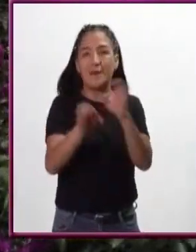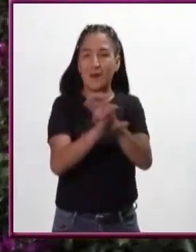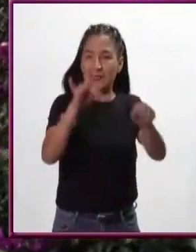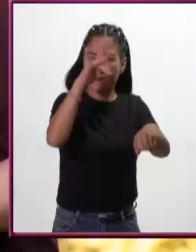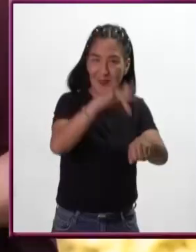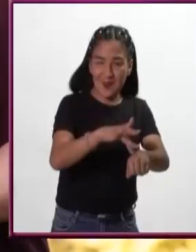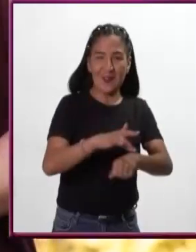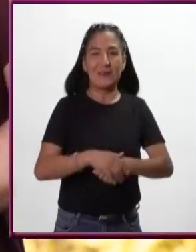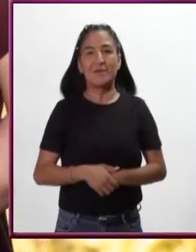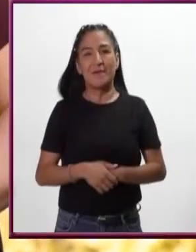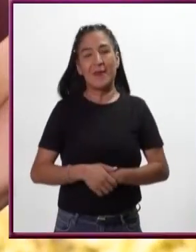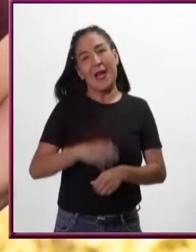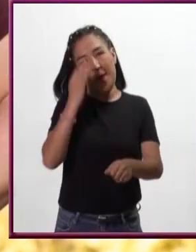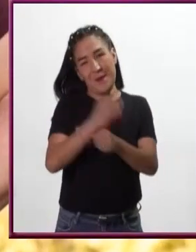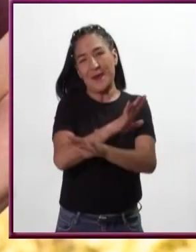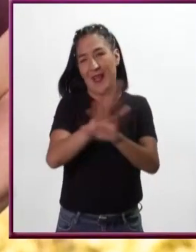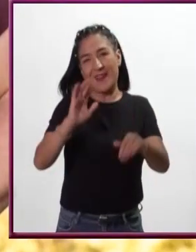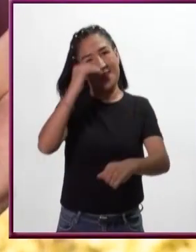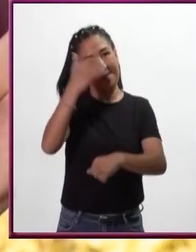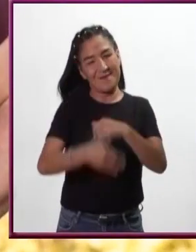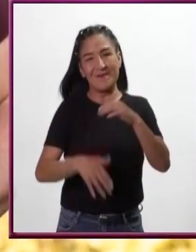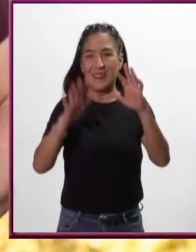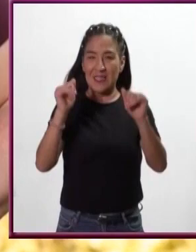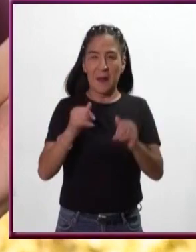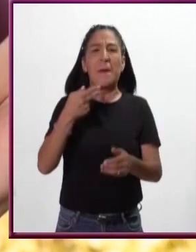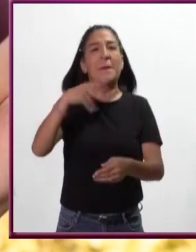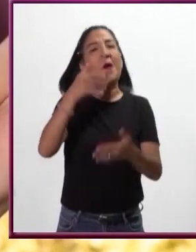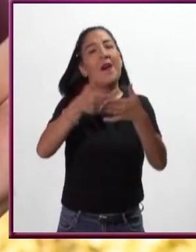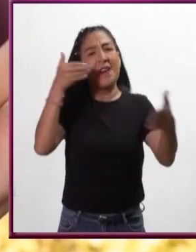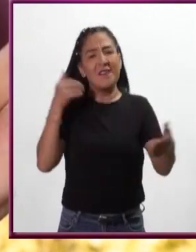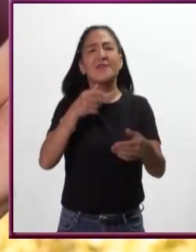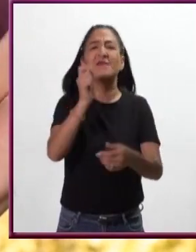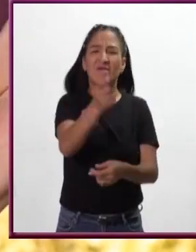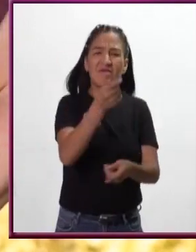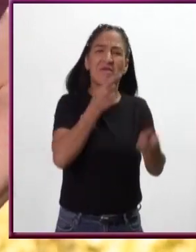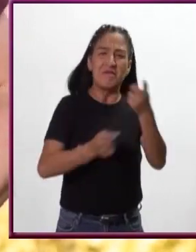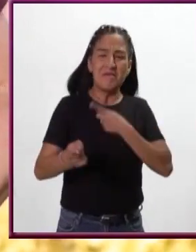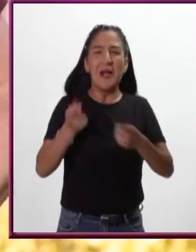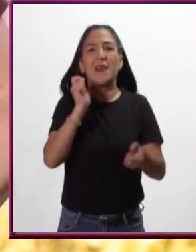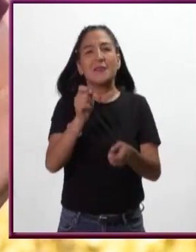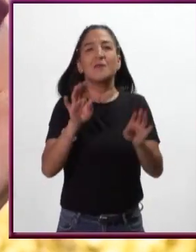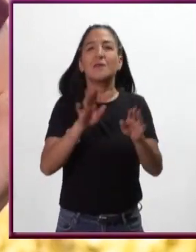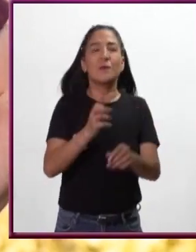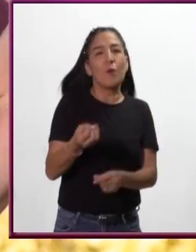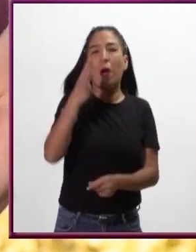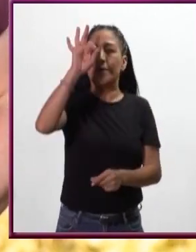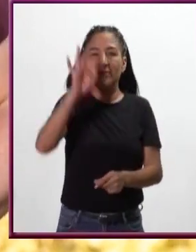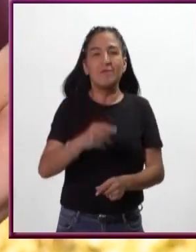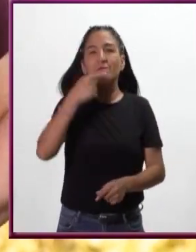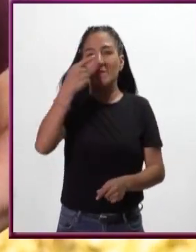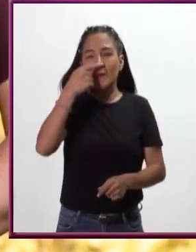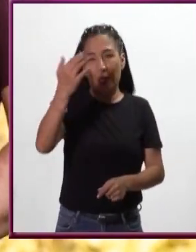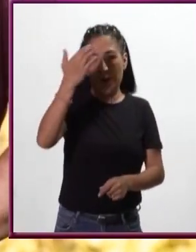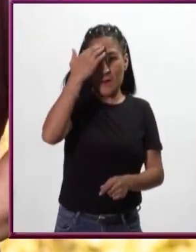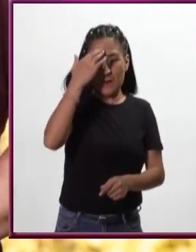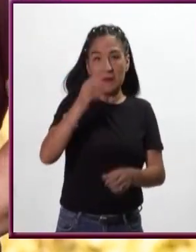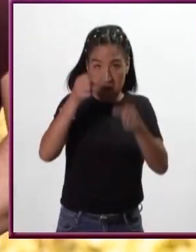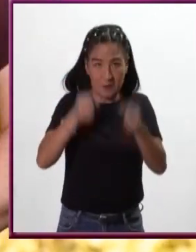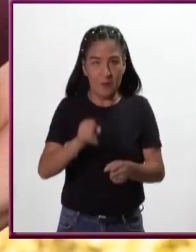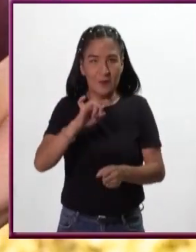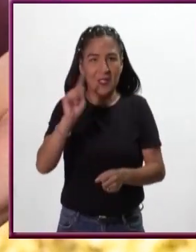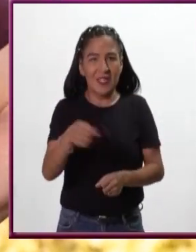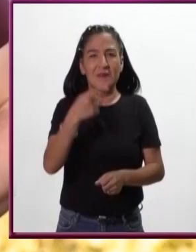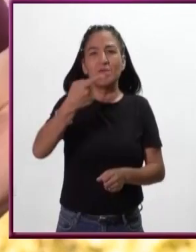tocan. Llegó la hora de despedirnos, pero antes díganos, ¿qué porcentaje de los sabores que conocen en realidad son